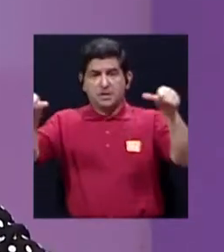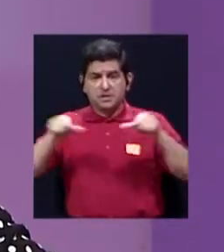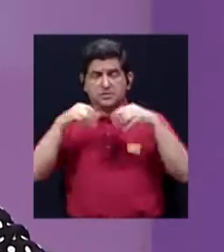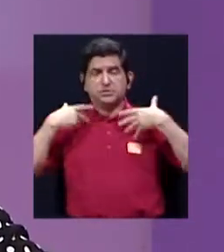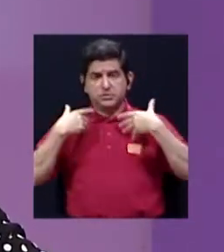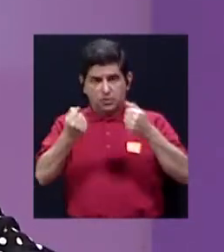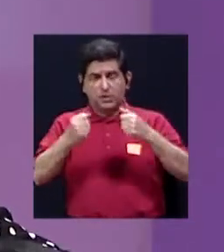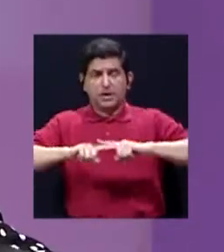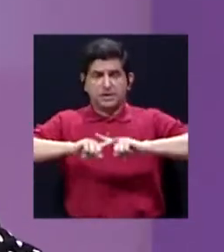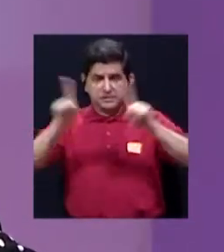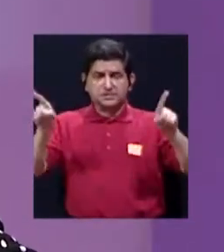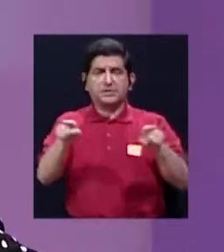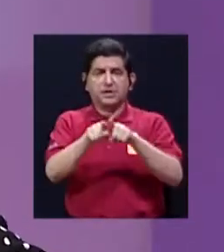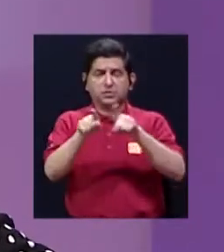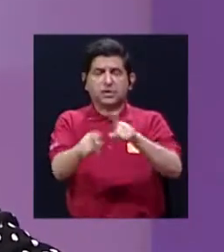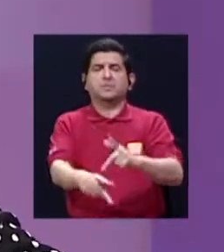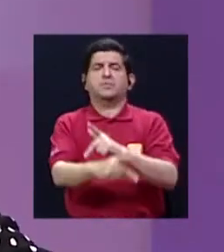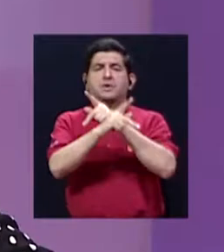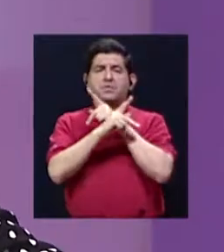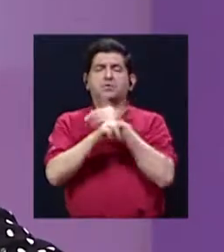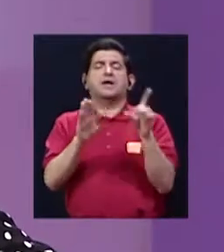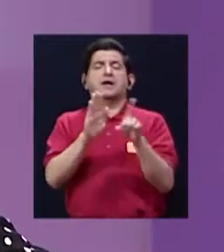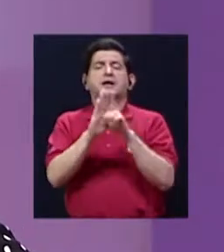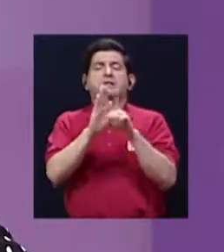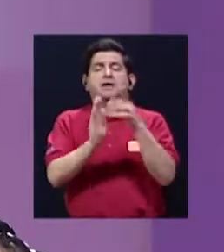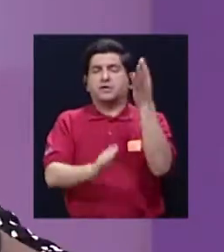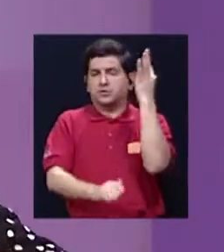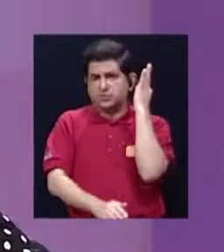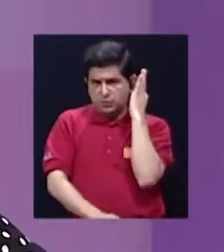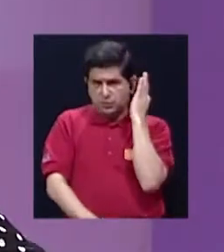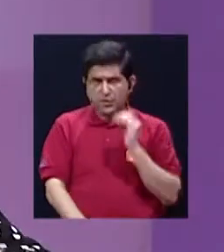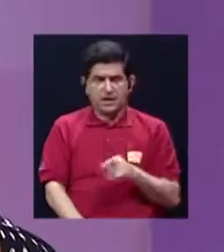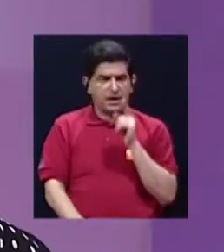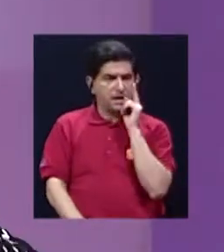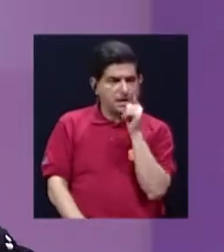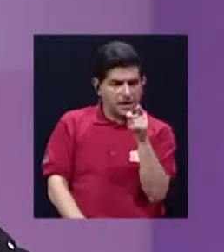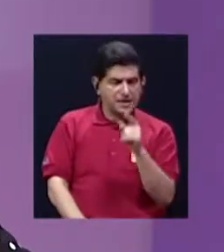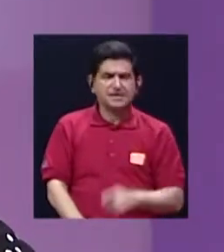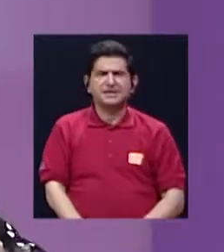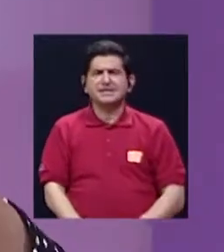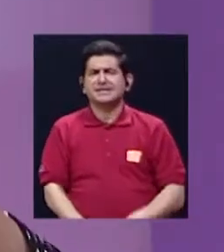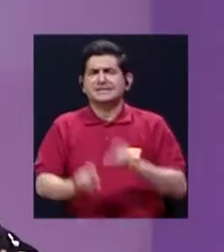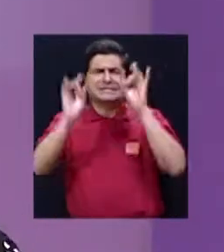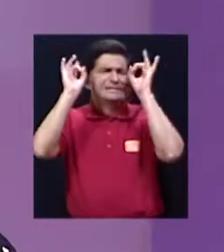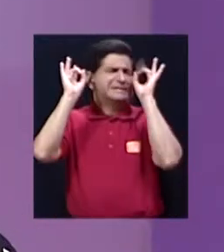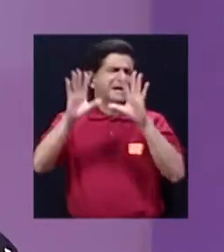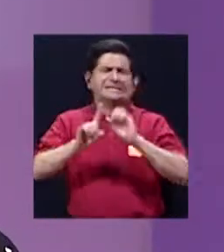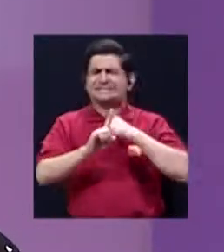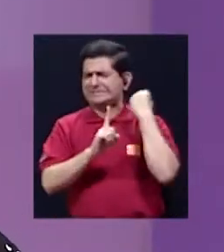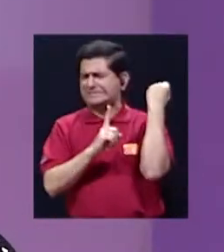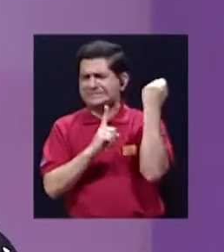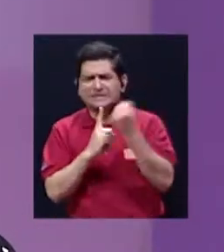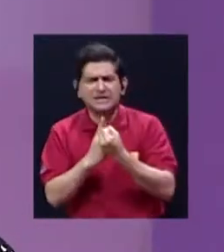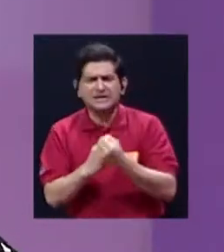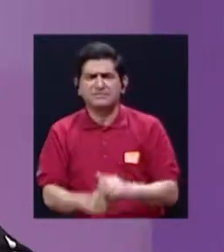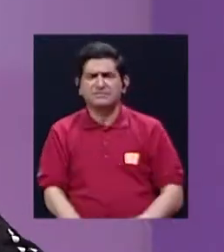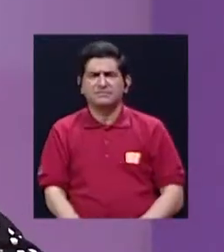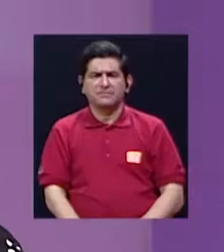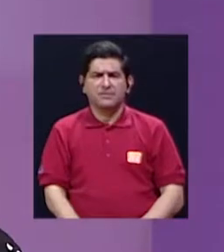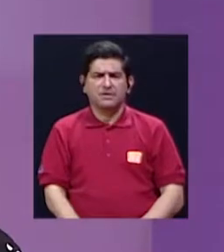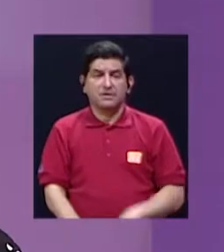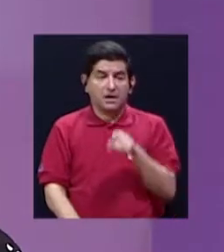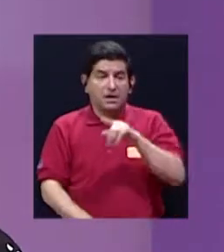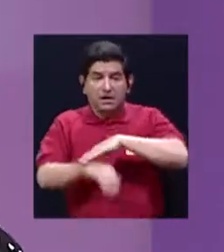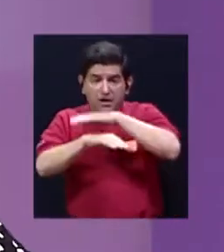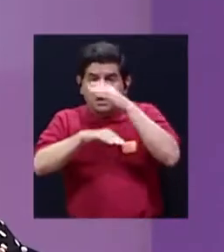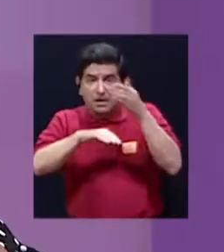pero por otro lado le da protección a los derechos de las mujeres que se encuentran en la terrible situación de verse con